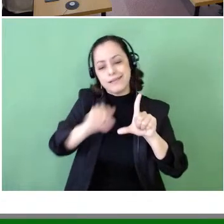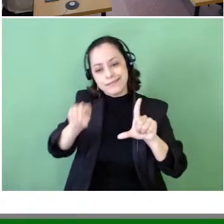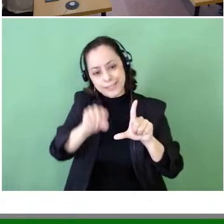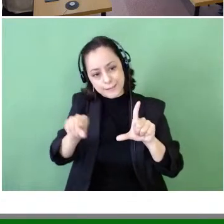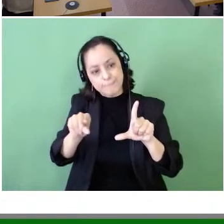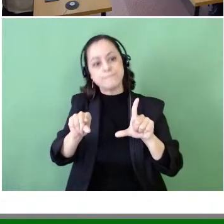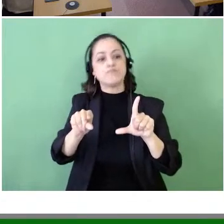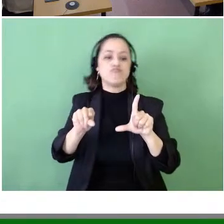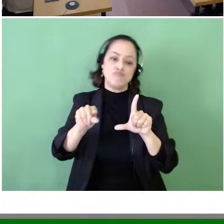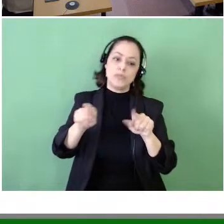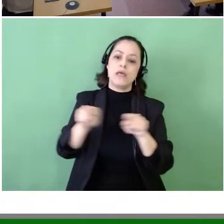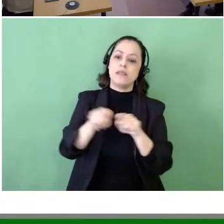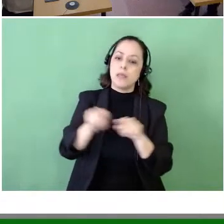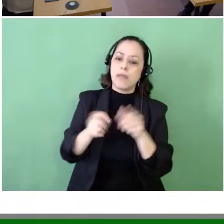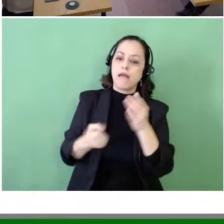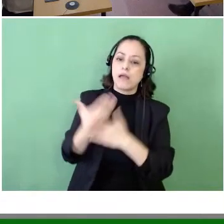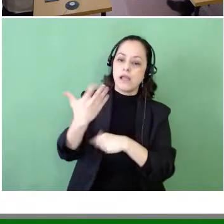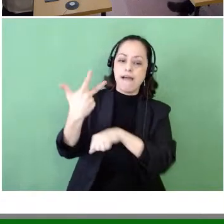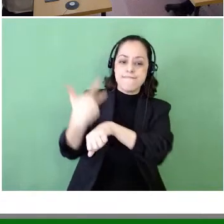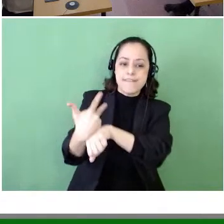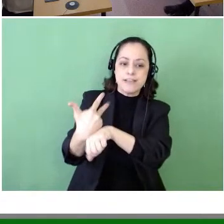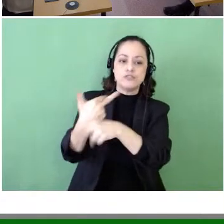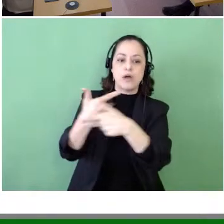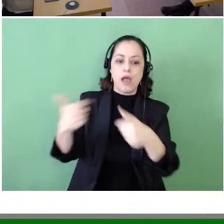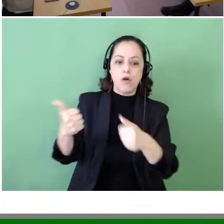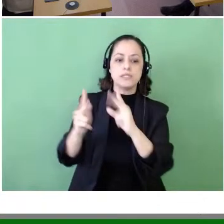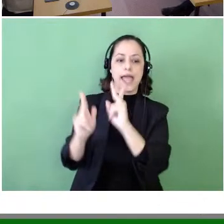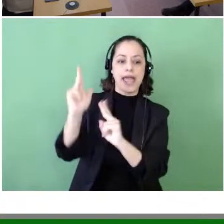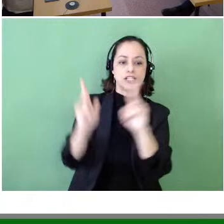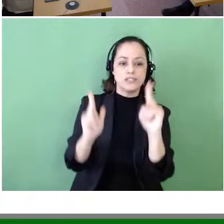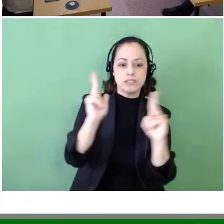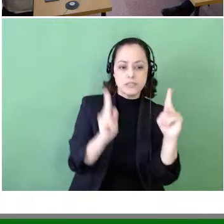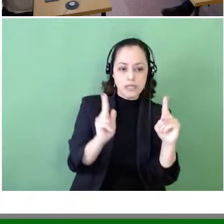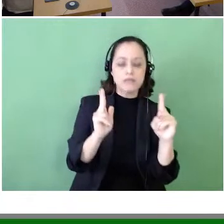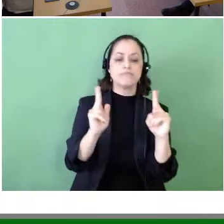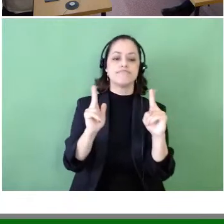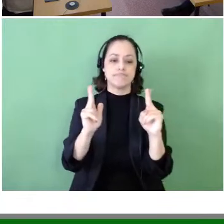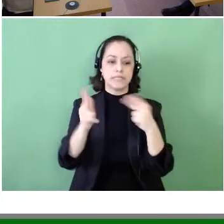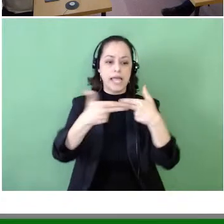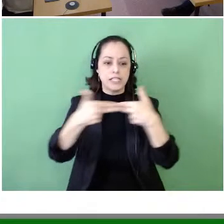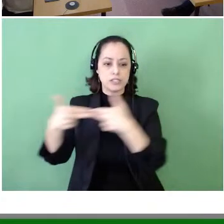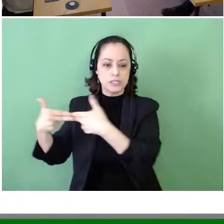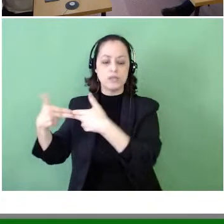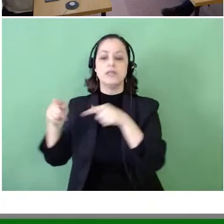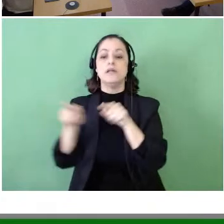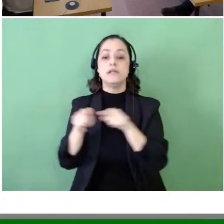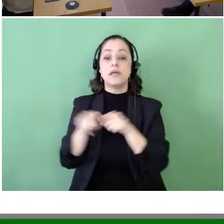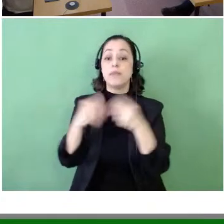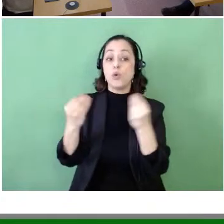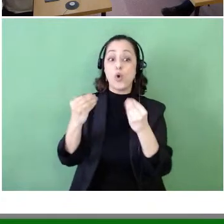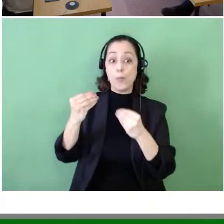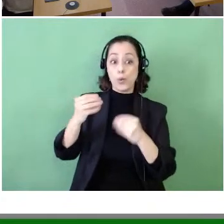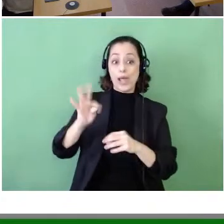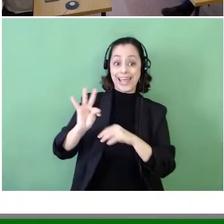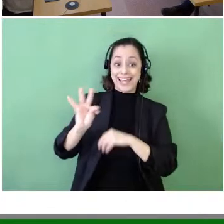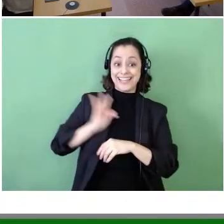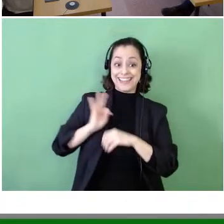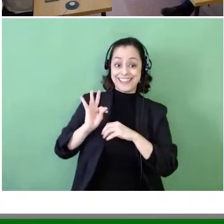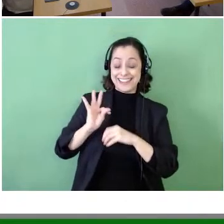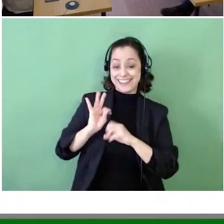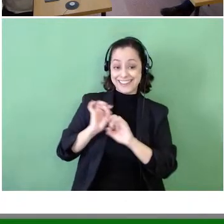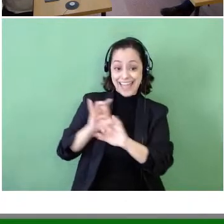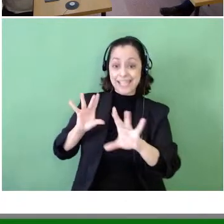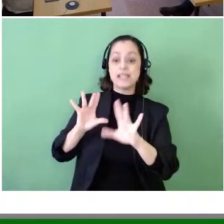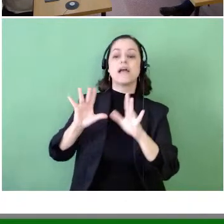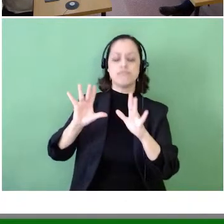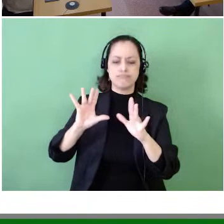de edición de video, de técnicas de filmaje, todo. Contenidos específicos de